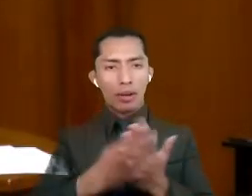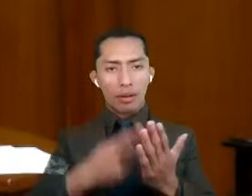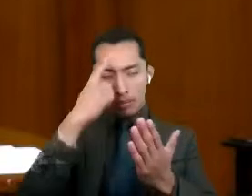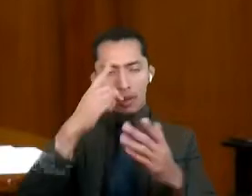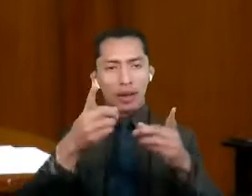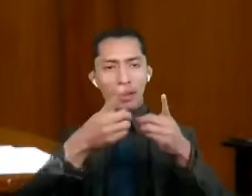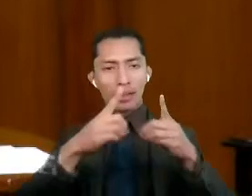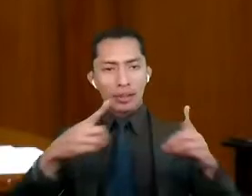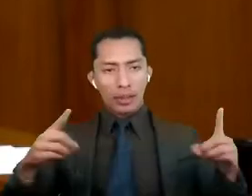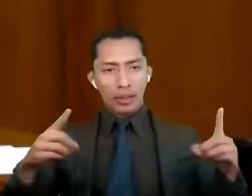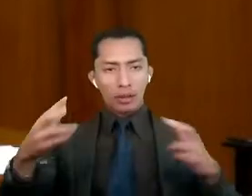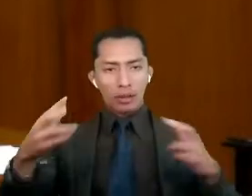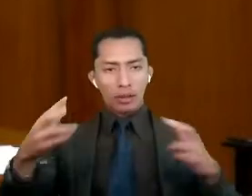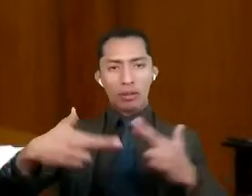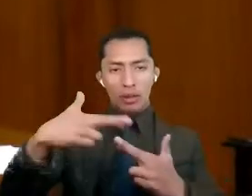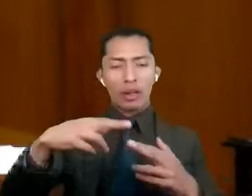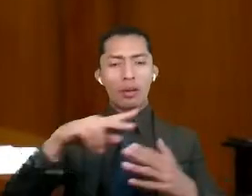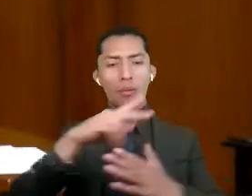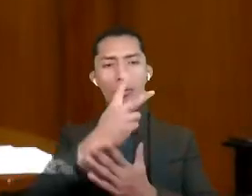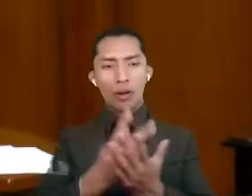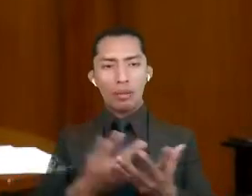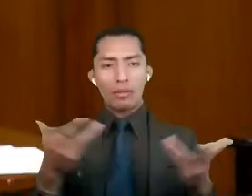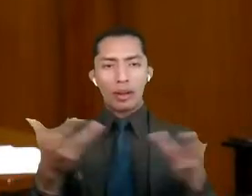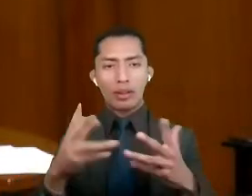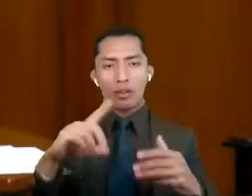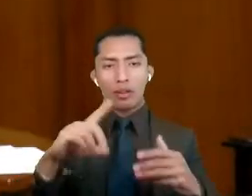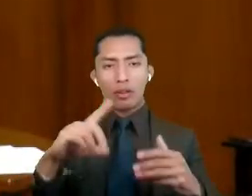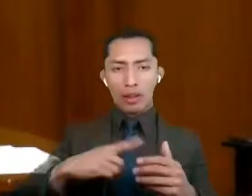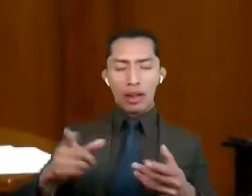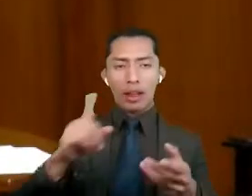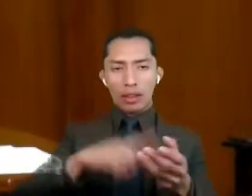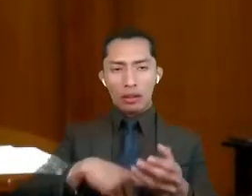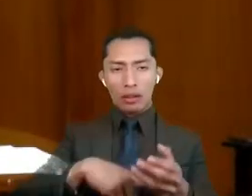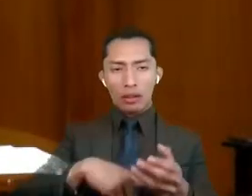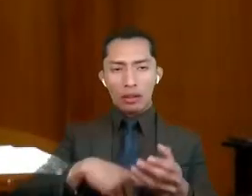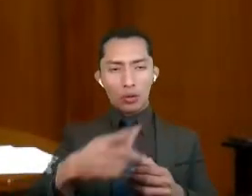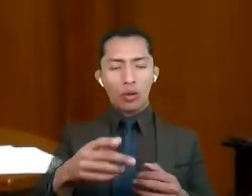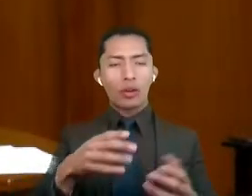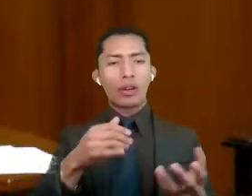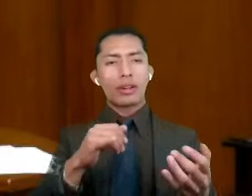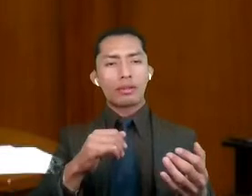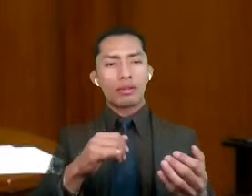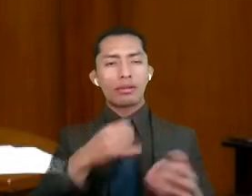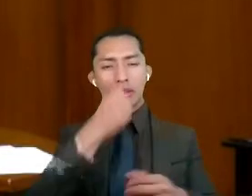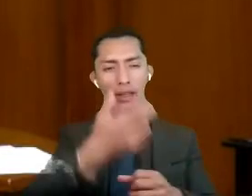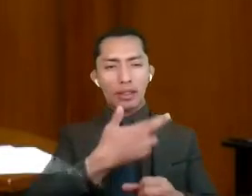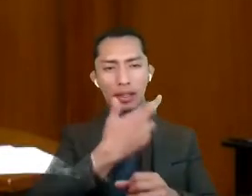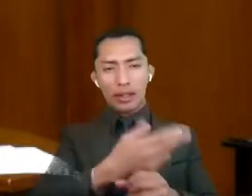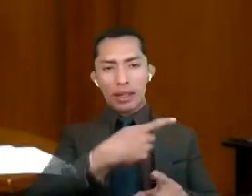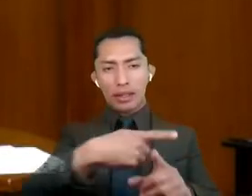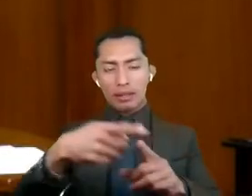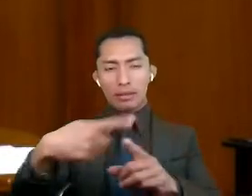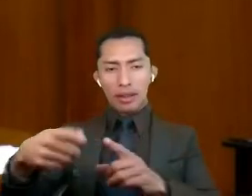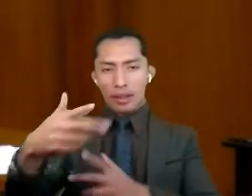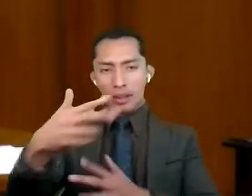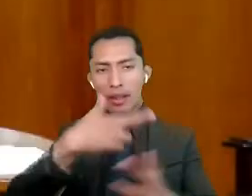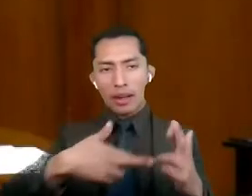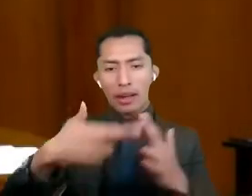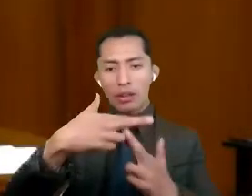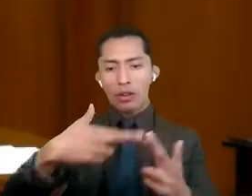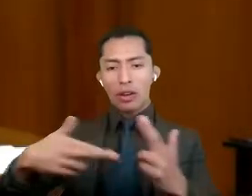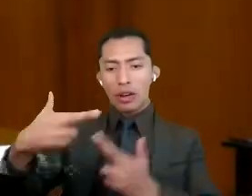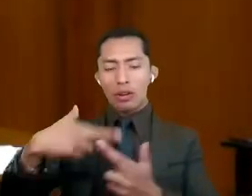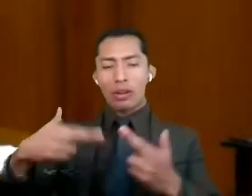regional y los programas y acciones de gobierno de las dependencias del Ejecutivo Estatal en cada una de las regiones en las que se divide el